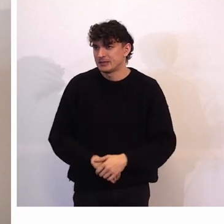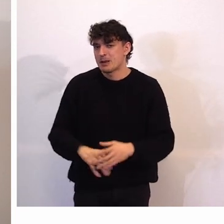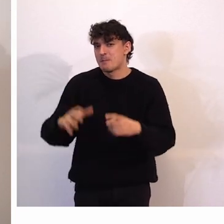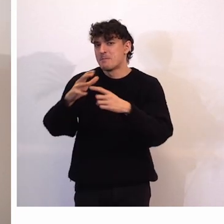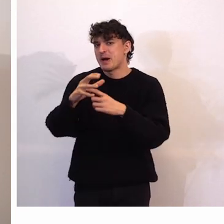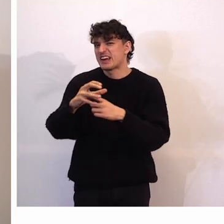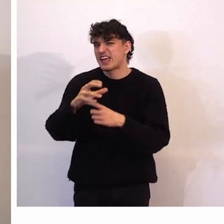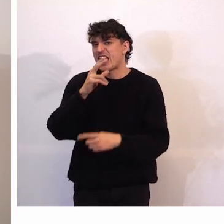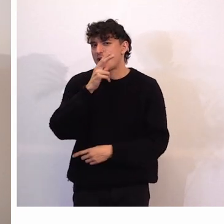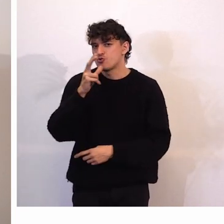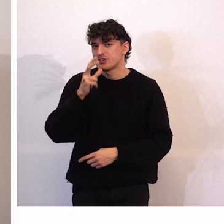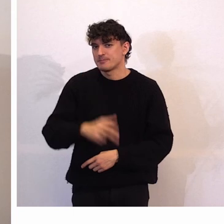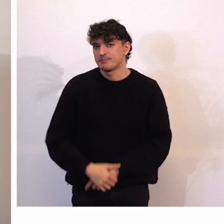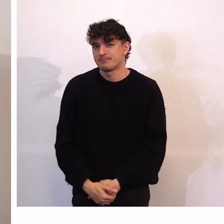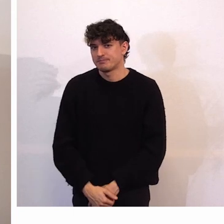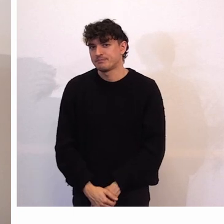Aluche está.